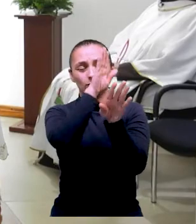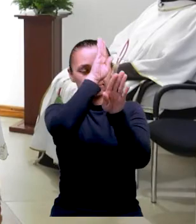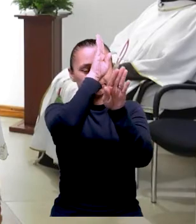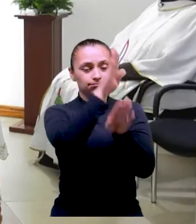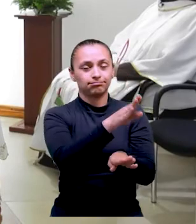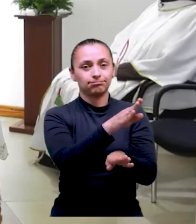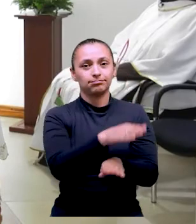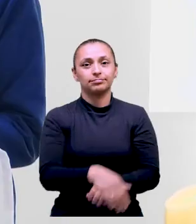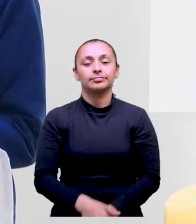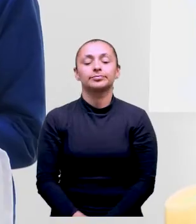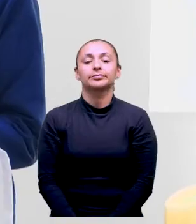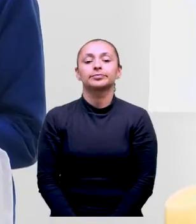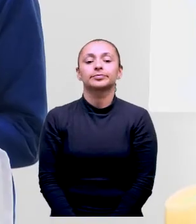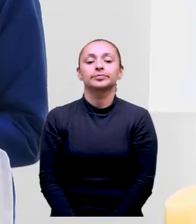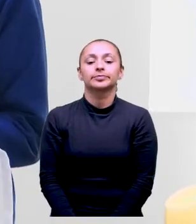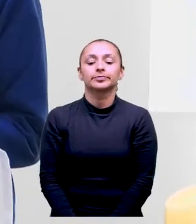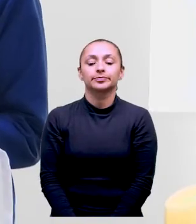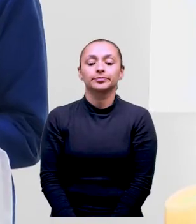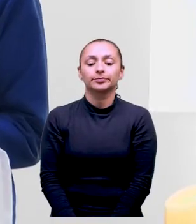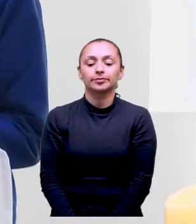confines de la tierra